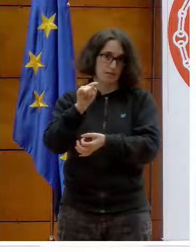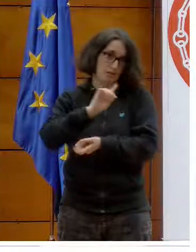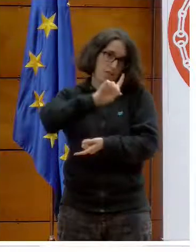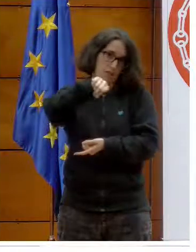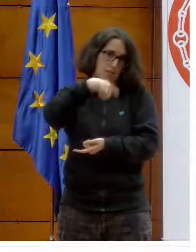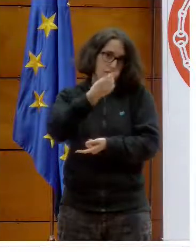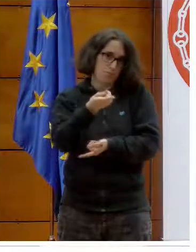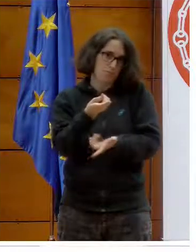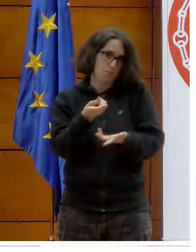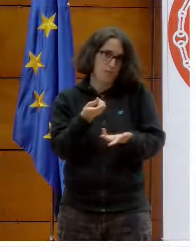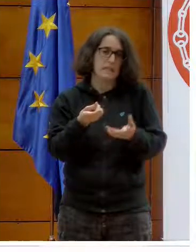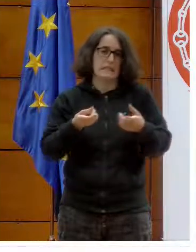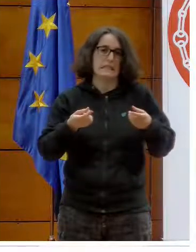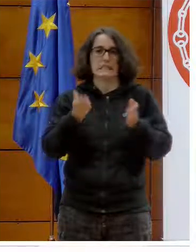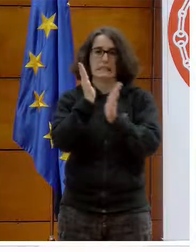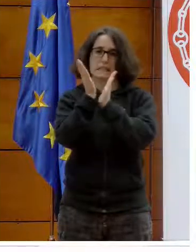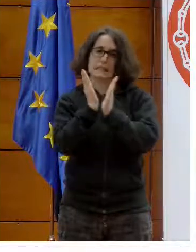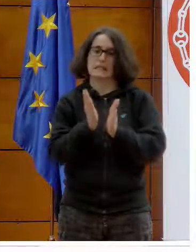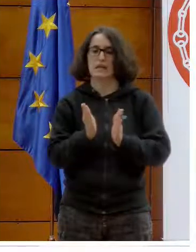realizar de manera segura.